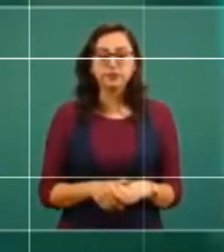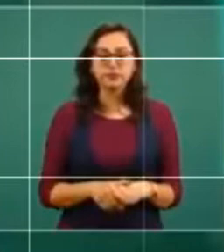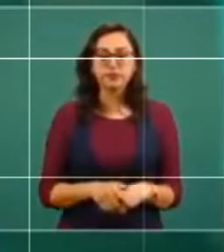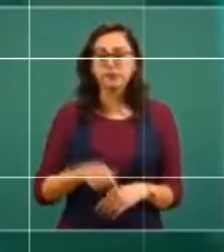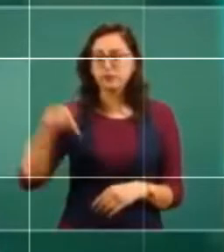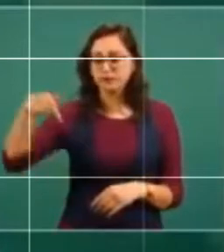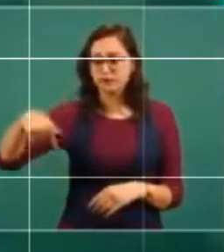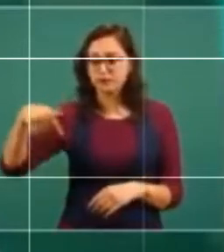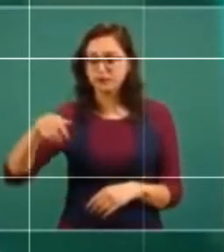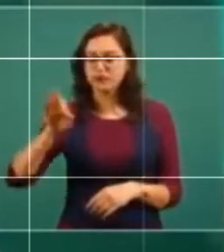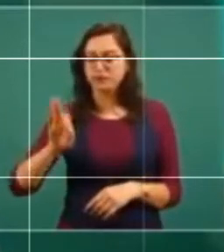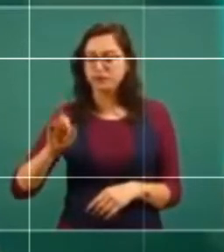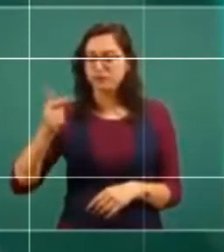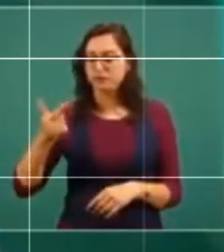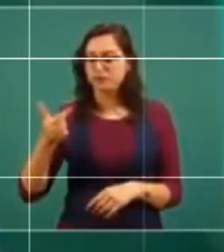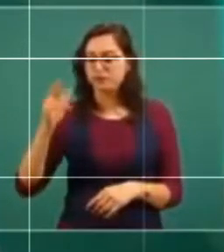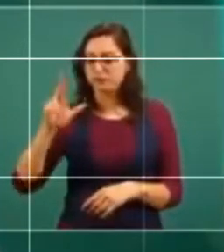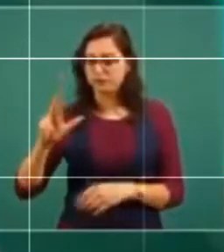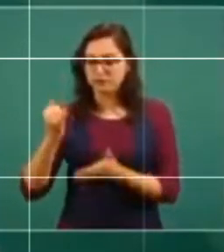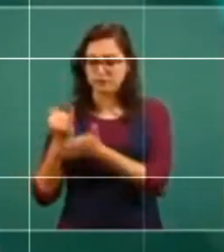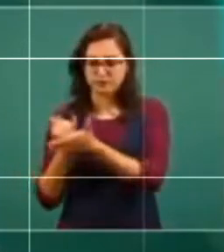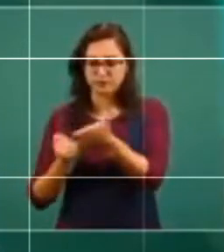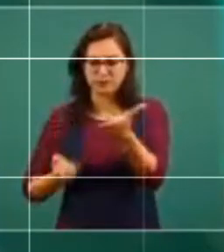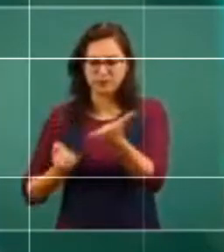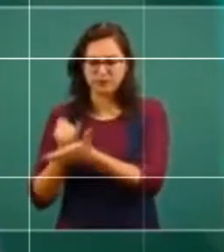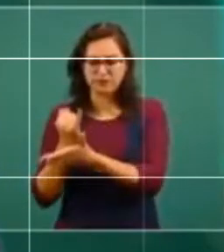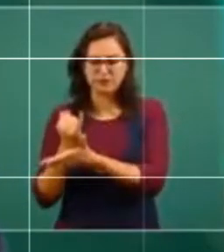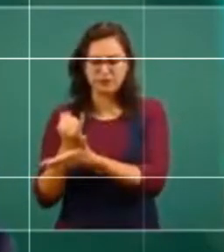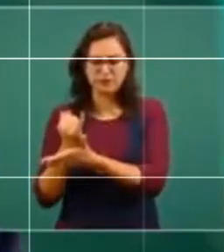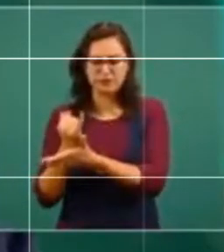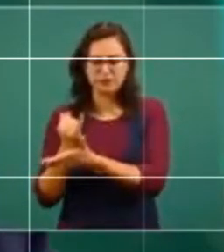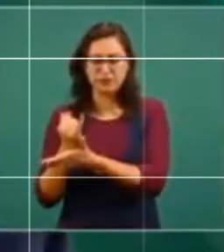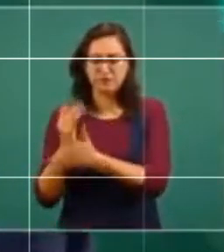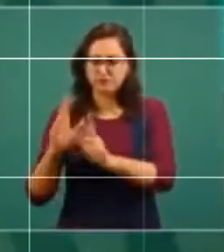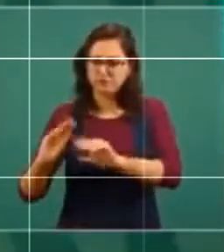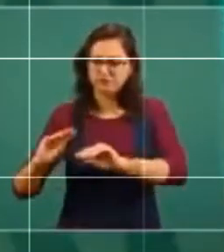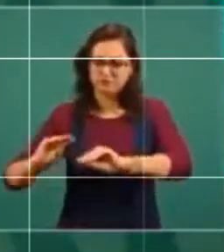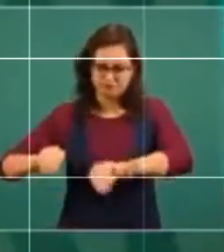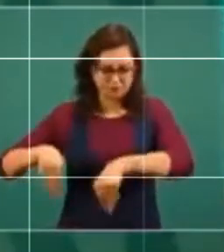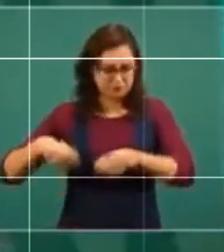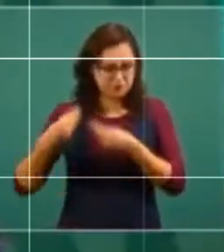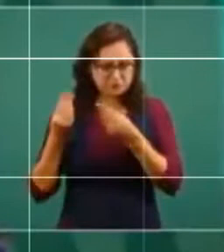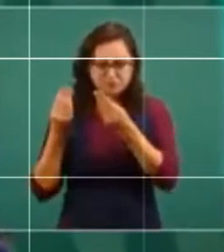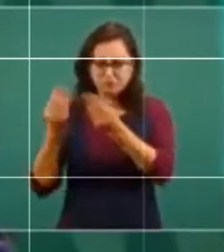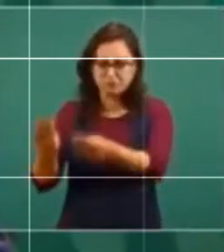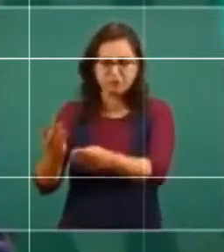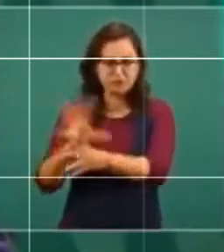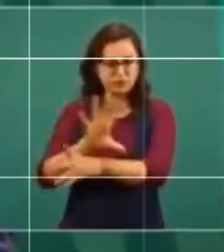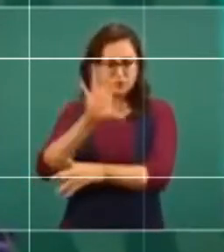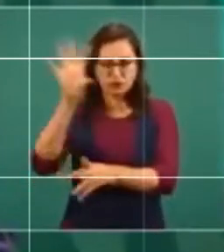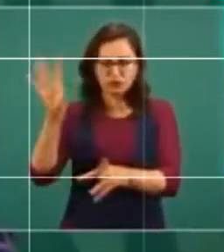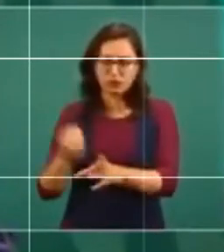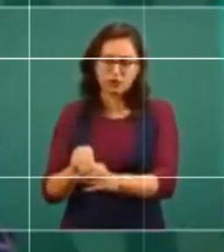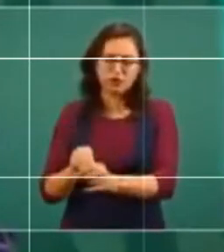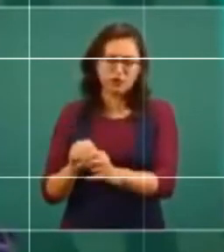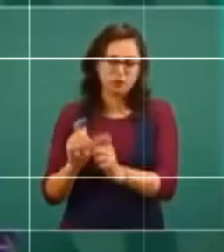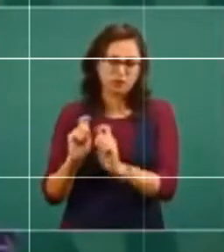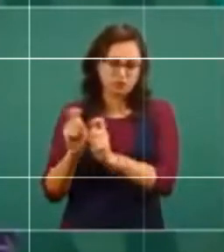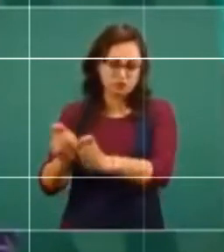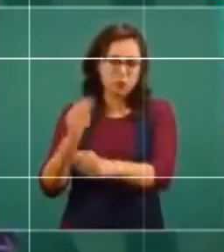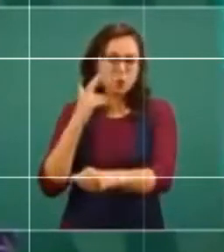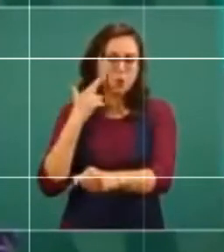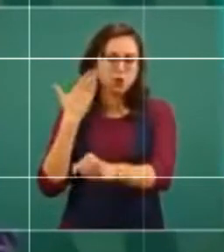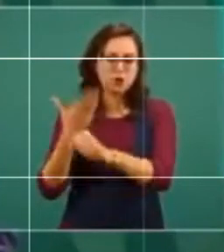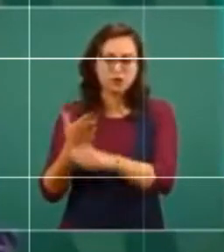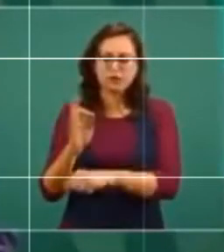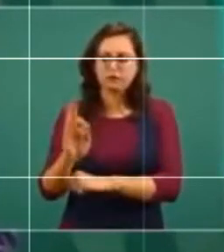la decisión que se tomó de entregar toda esa documentación a la Fiscalía General de la